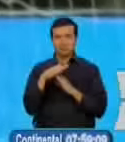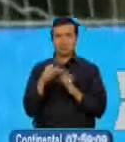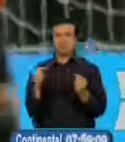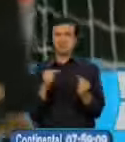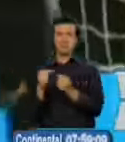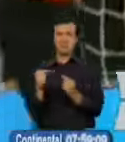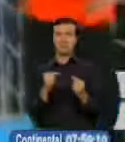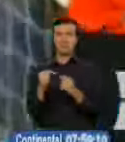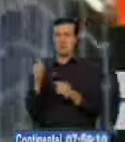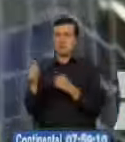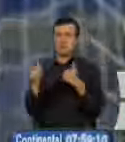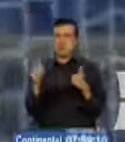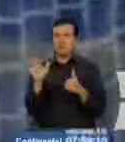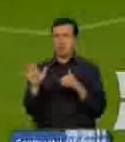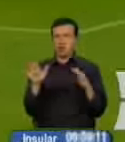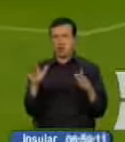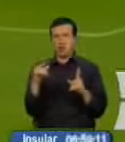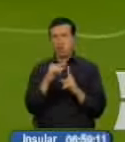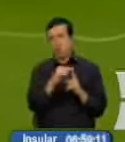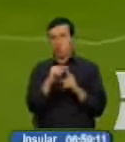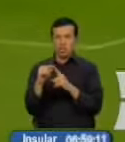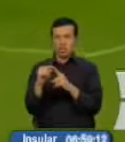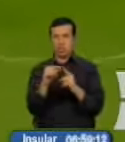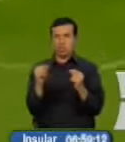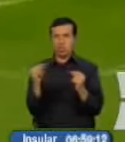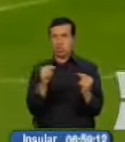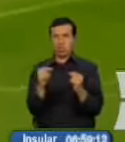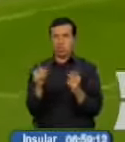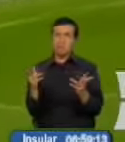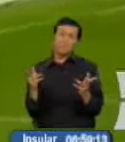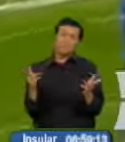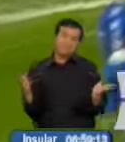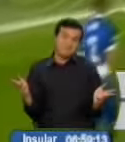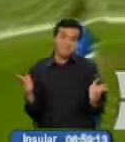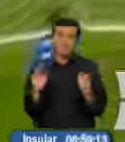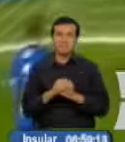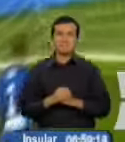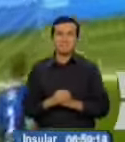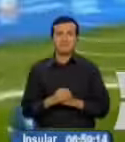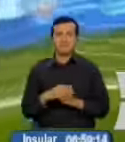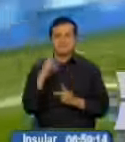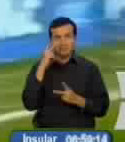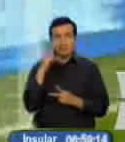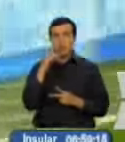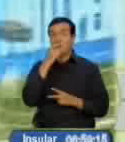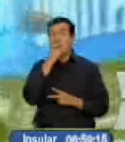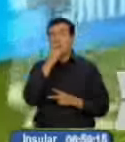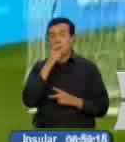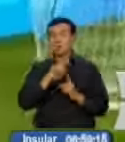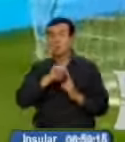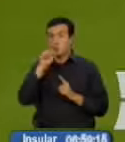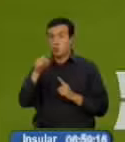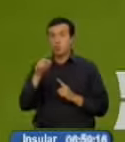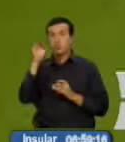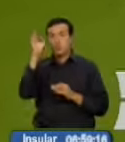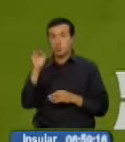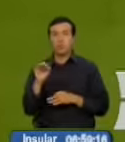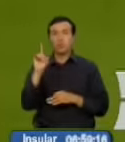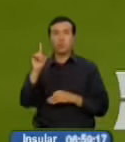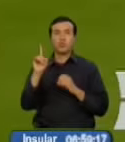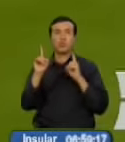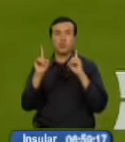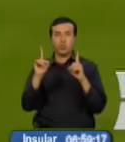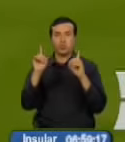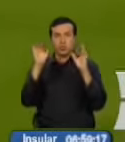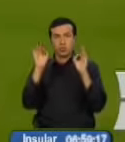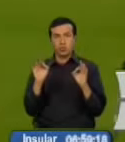que los mismos deportistas tratan de dar al mundo, ¿no? Aquí la habilitación de Ronaldinho para Canute, que ponía el 1-1